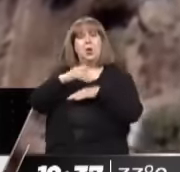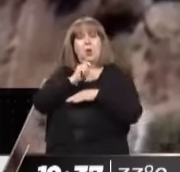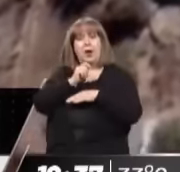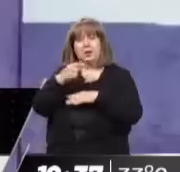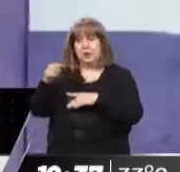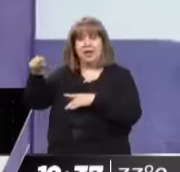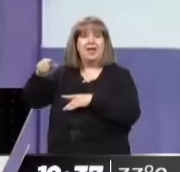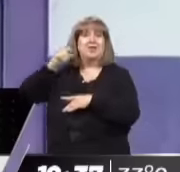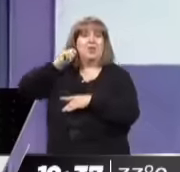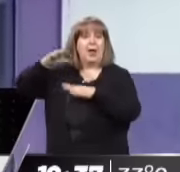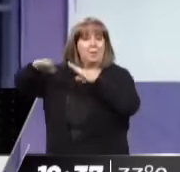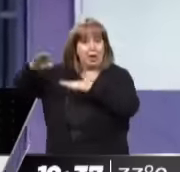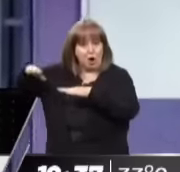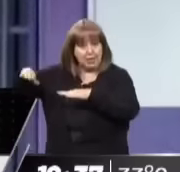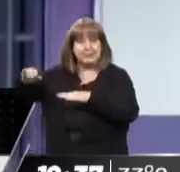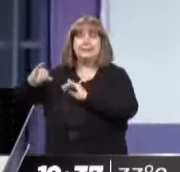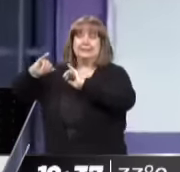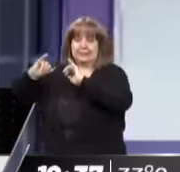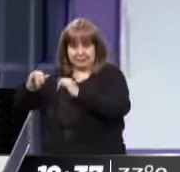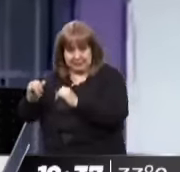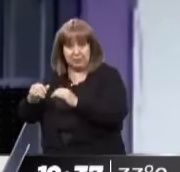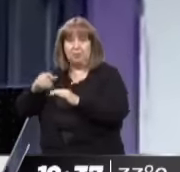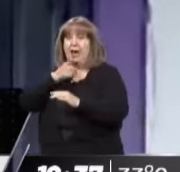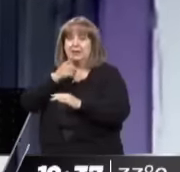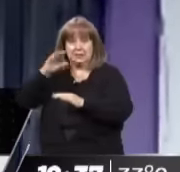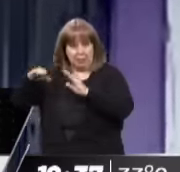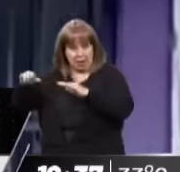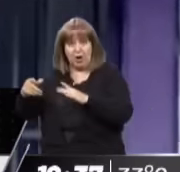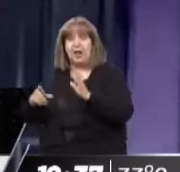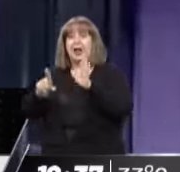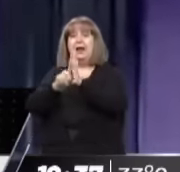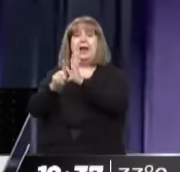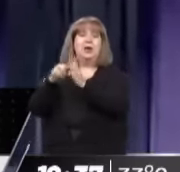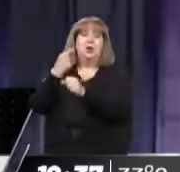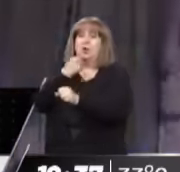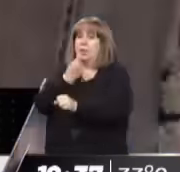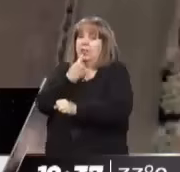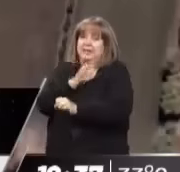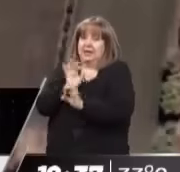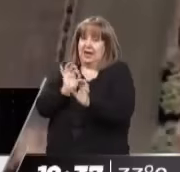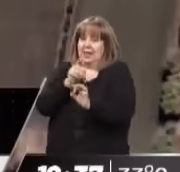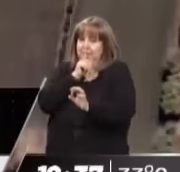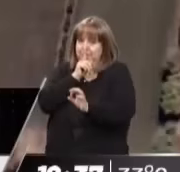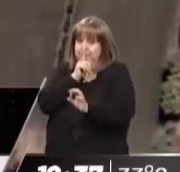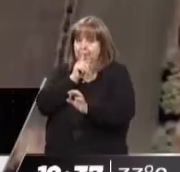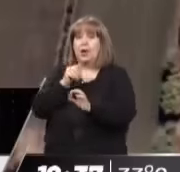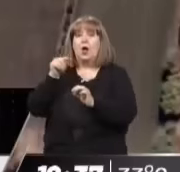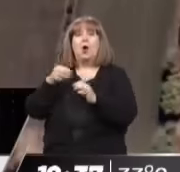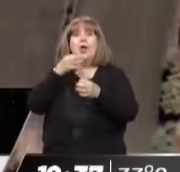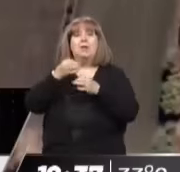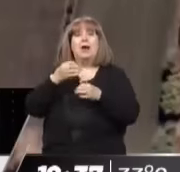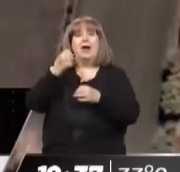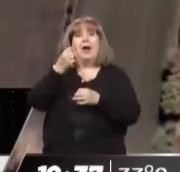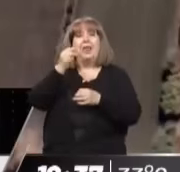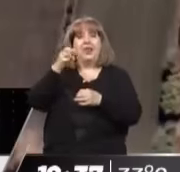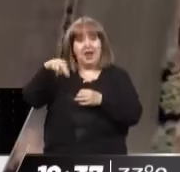porque hacer menores de edad también. Claro, este claro, por ahí va. Por ahí va. Miguel. La ley es muy especial con los chicos menores de edad. Hoy hablé con Adrián Fritz,